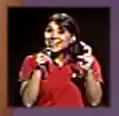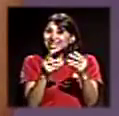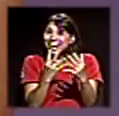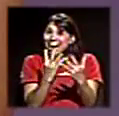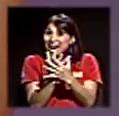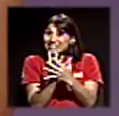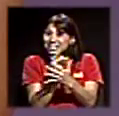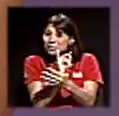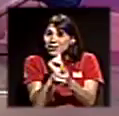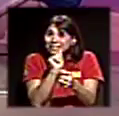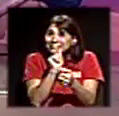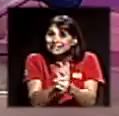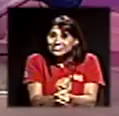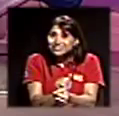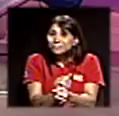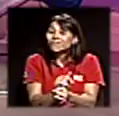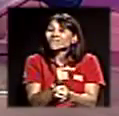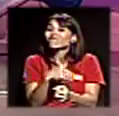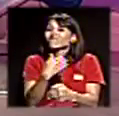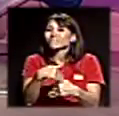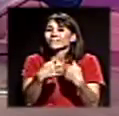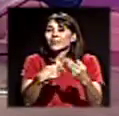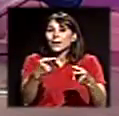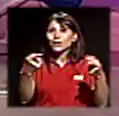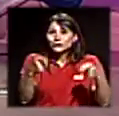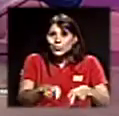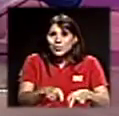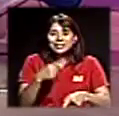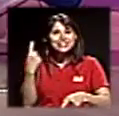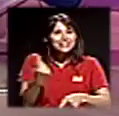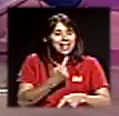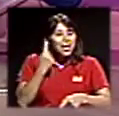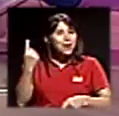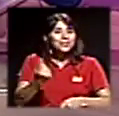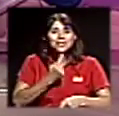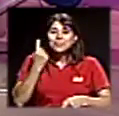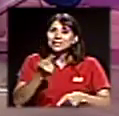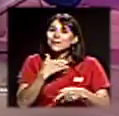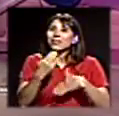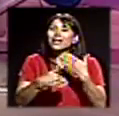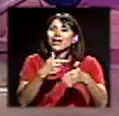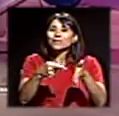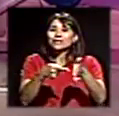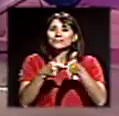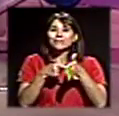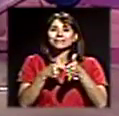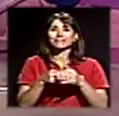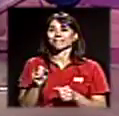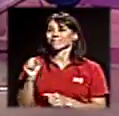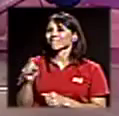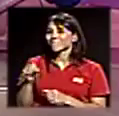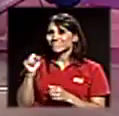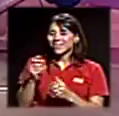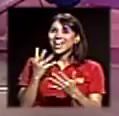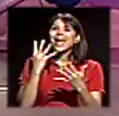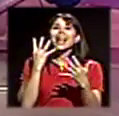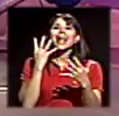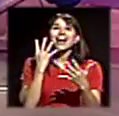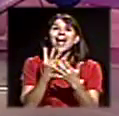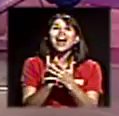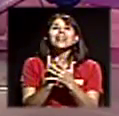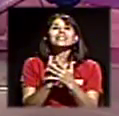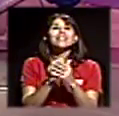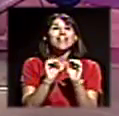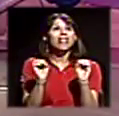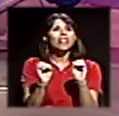¿no? Eventualmente las consecuencias siempre llegan, las facturas siempre llegan a casa. Cárcel sin paredes. Cárcel, Sí, sin, cárcel